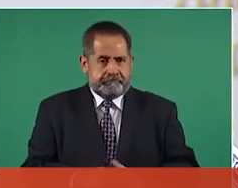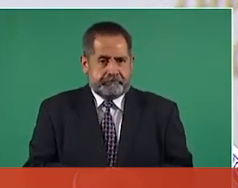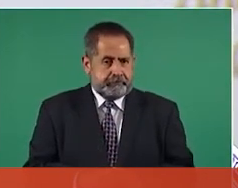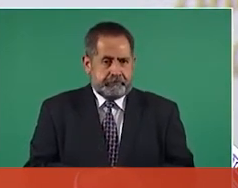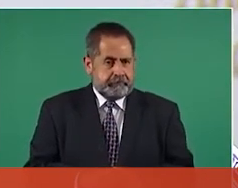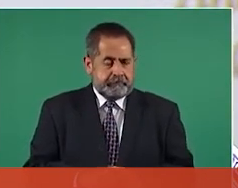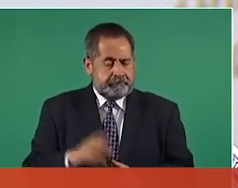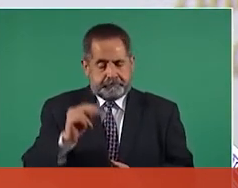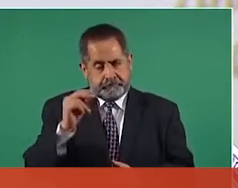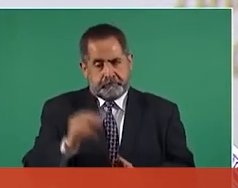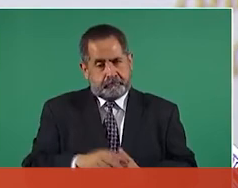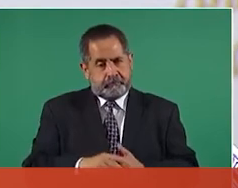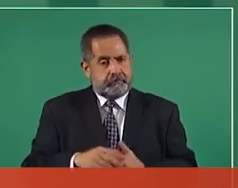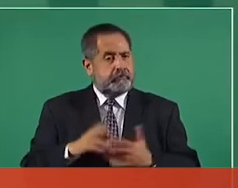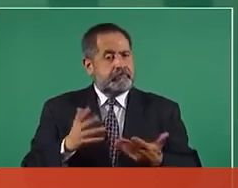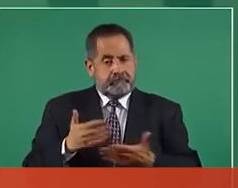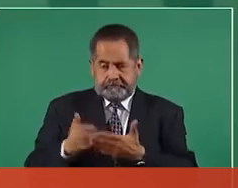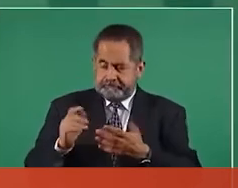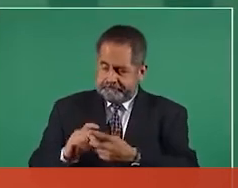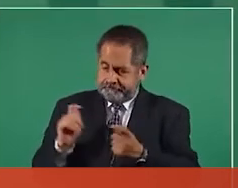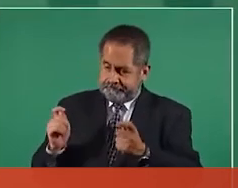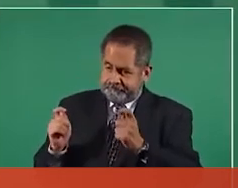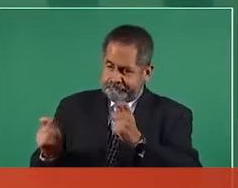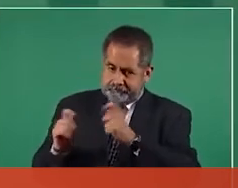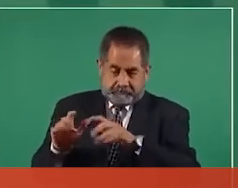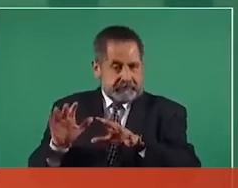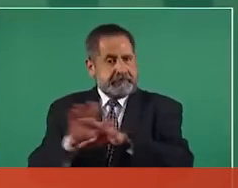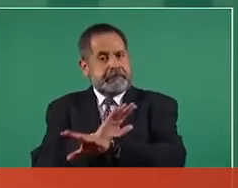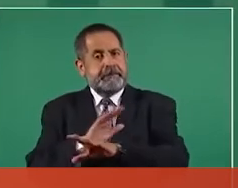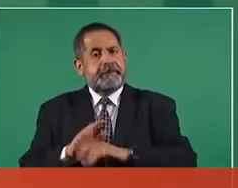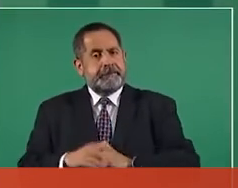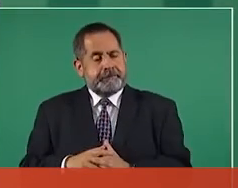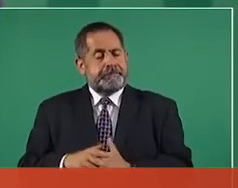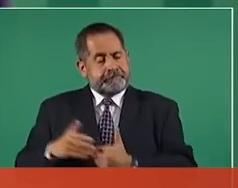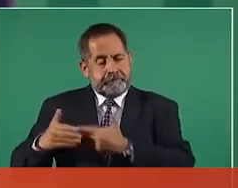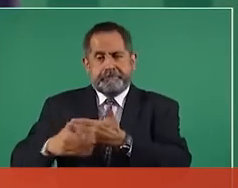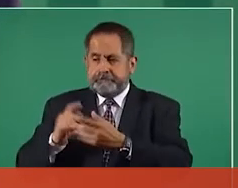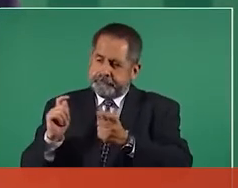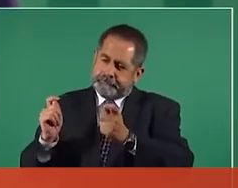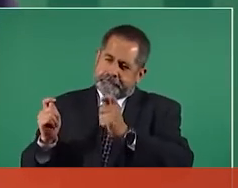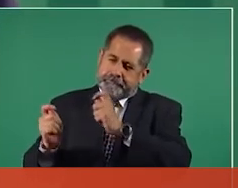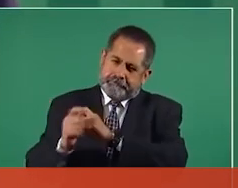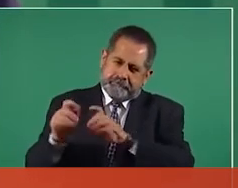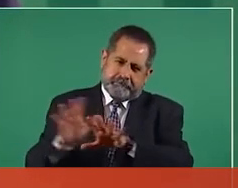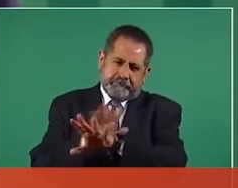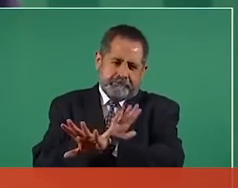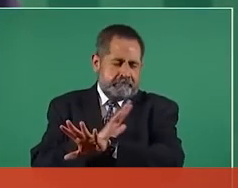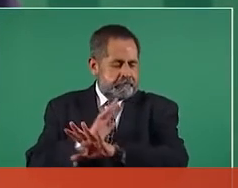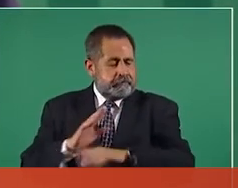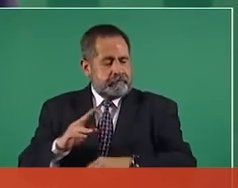Entonces, sí es toda una transformación, una revolución